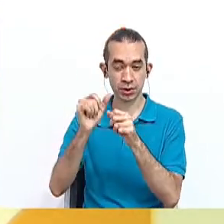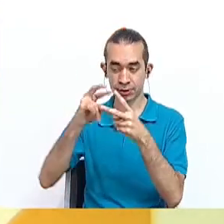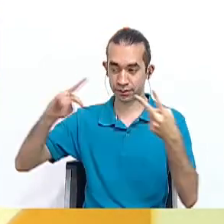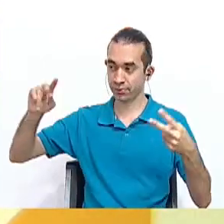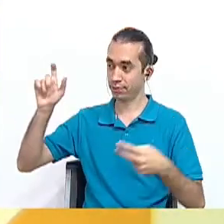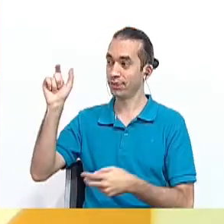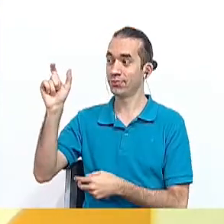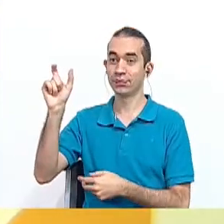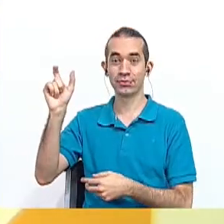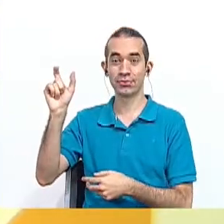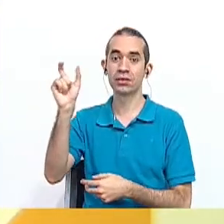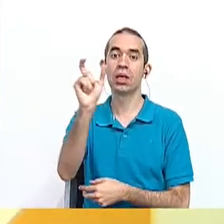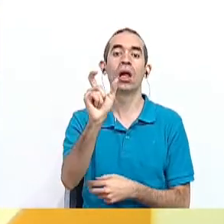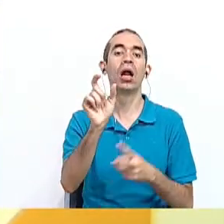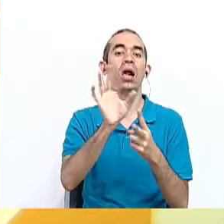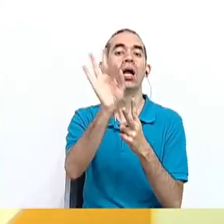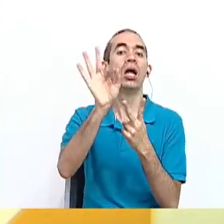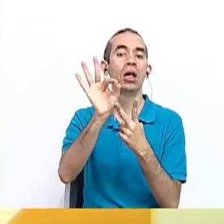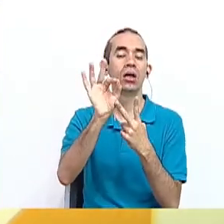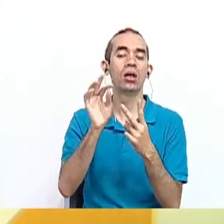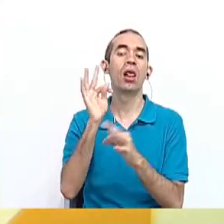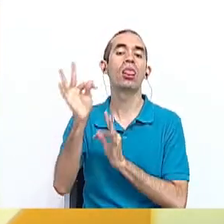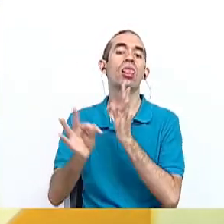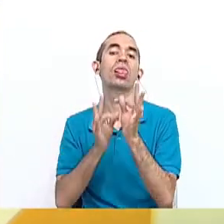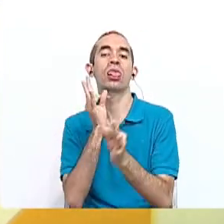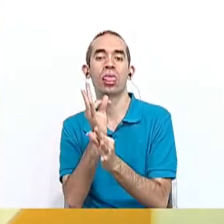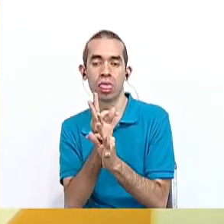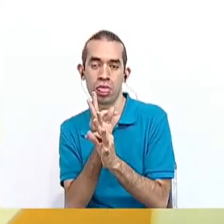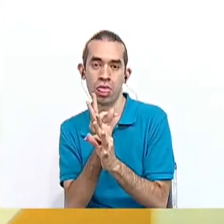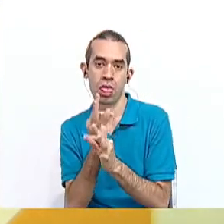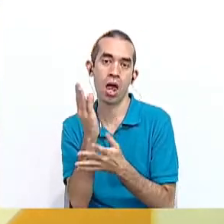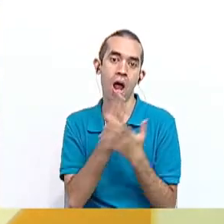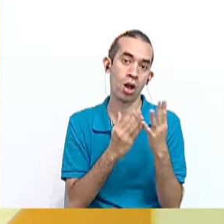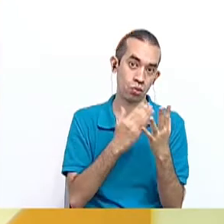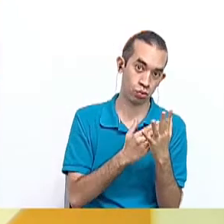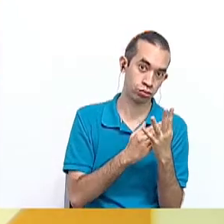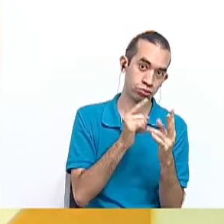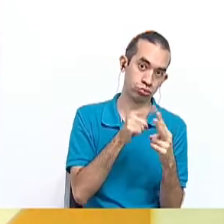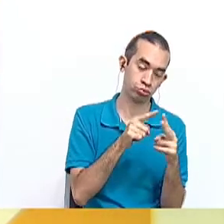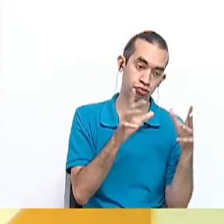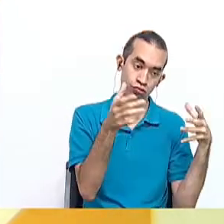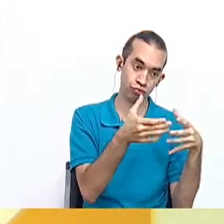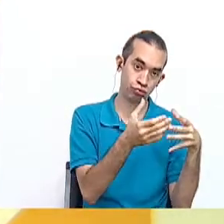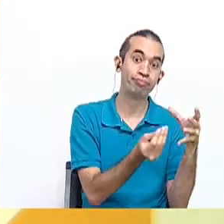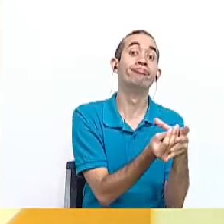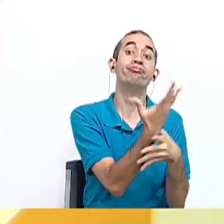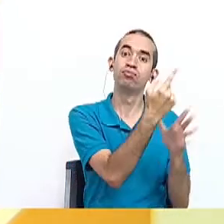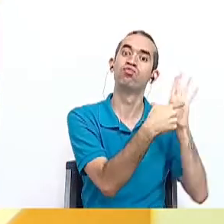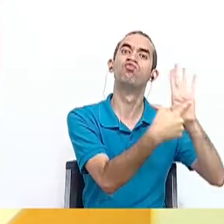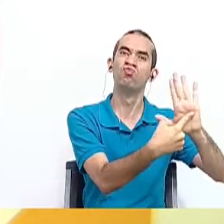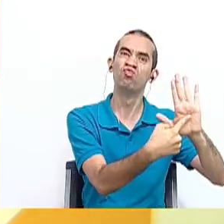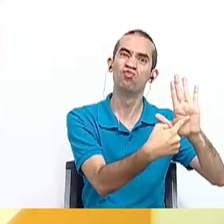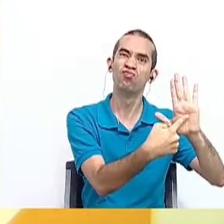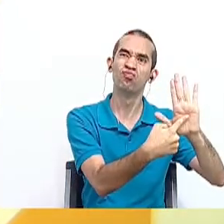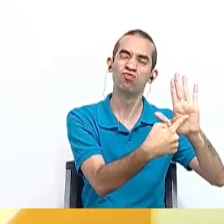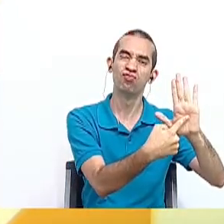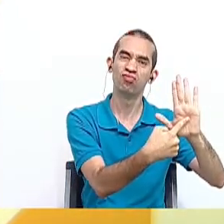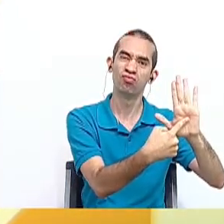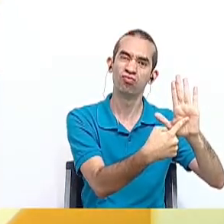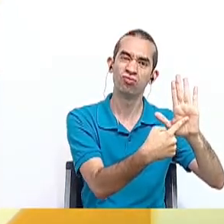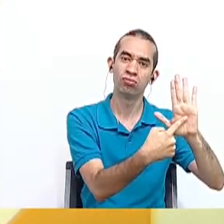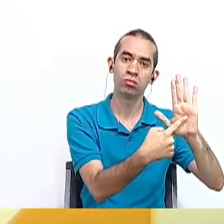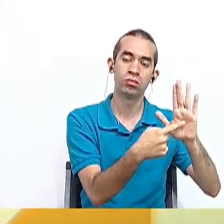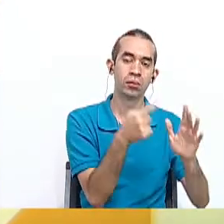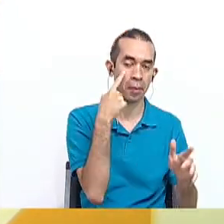tipos. Hay alelos que dan lugares a características que se manifiestan y aquí es donde entra el